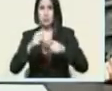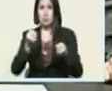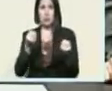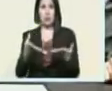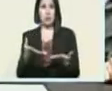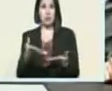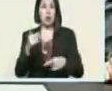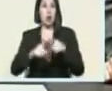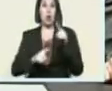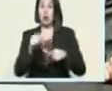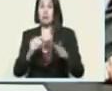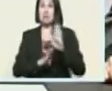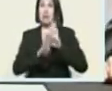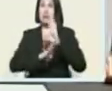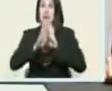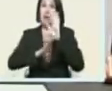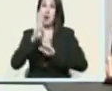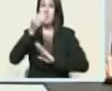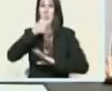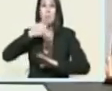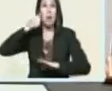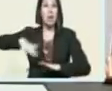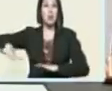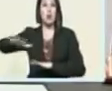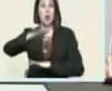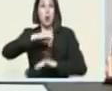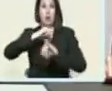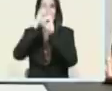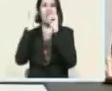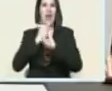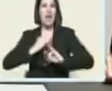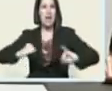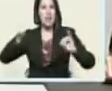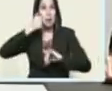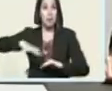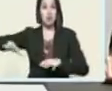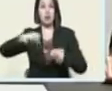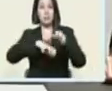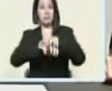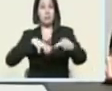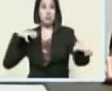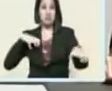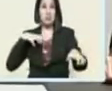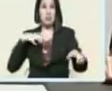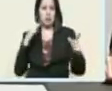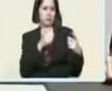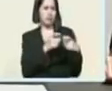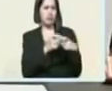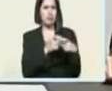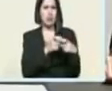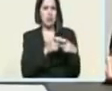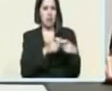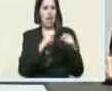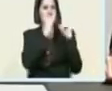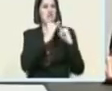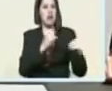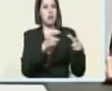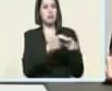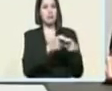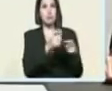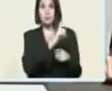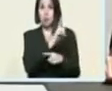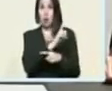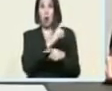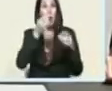servicio del desarrollo de las mayorías, de la felicidad de las mayorías, no de una minoría que gobernó este